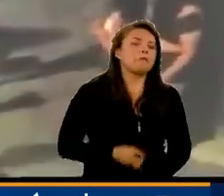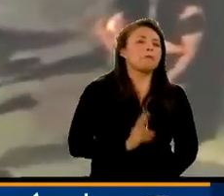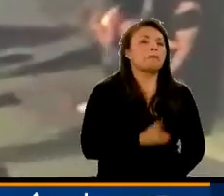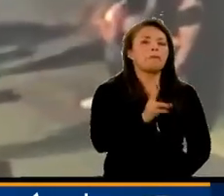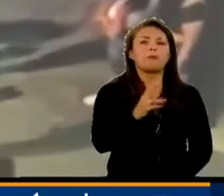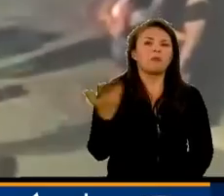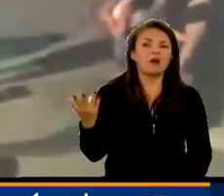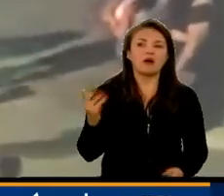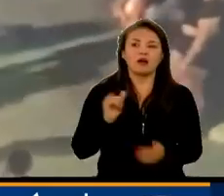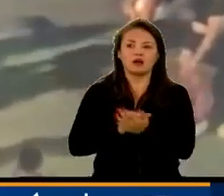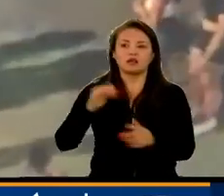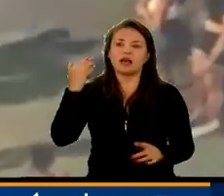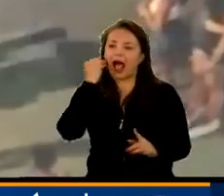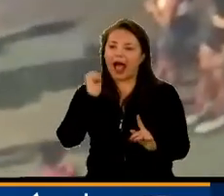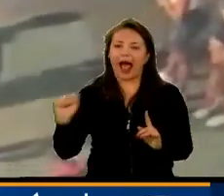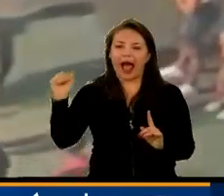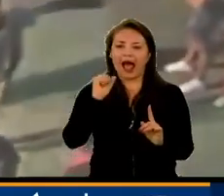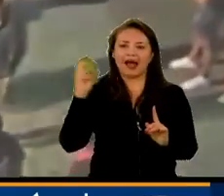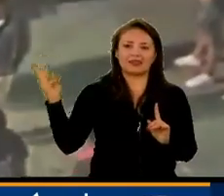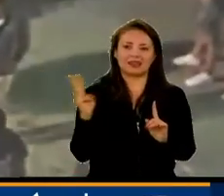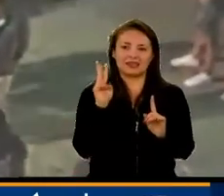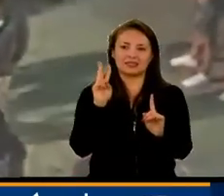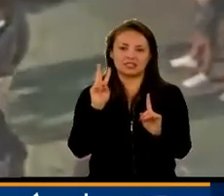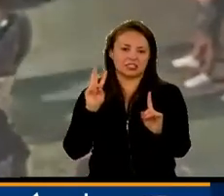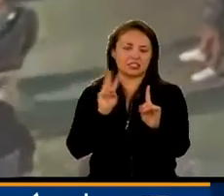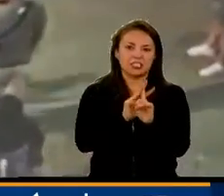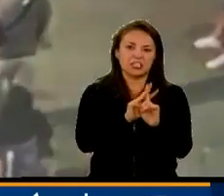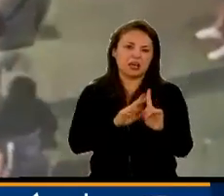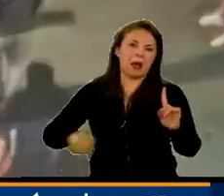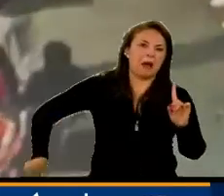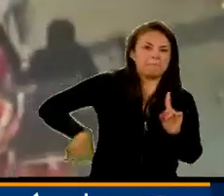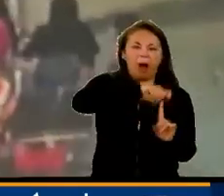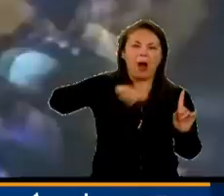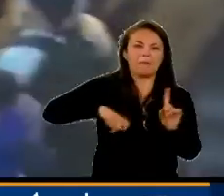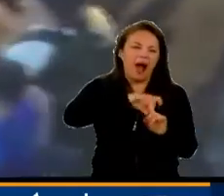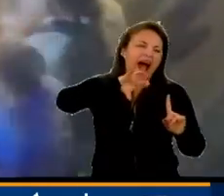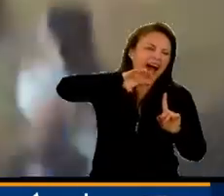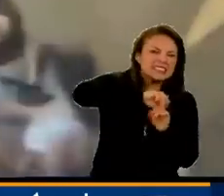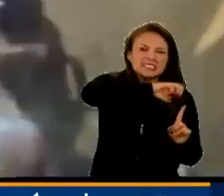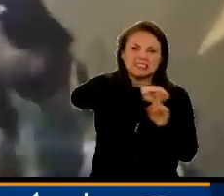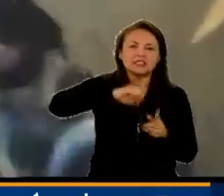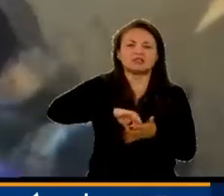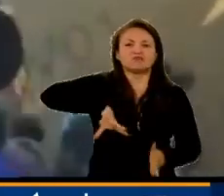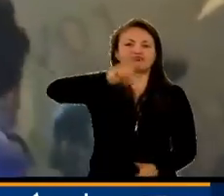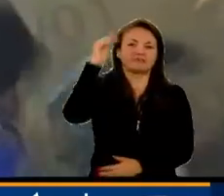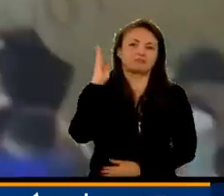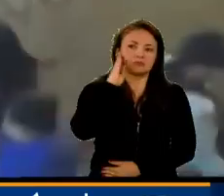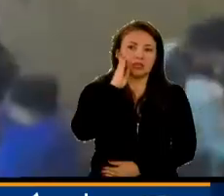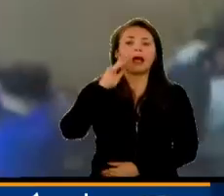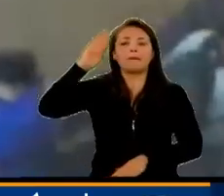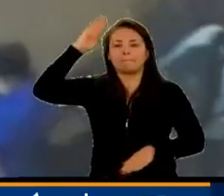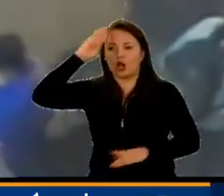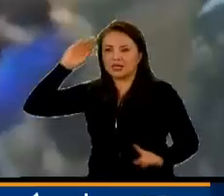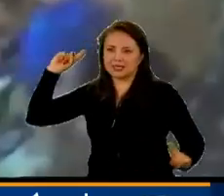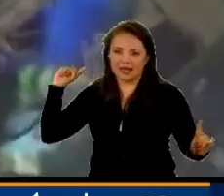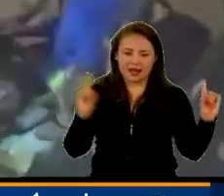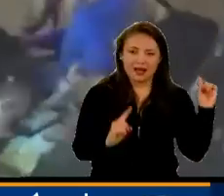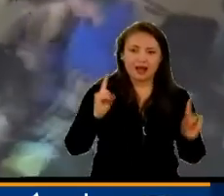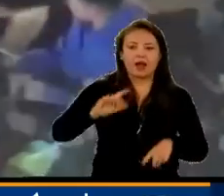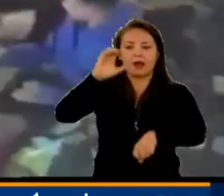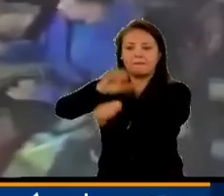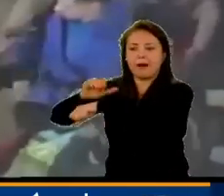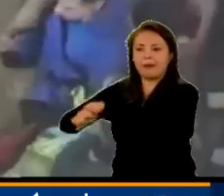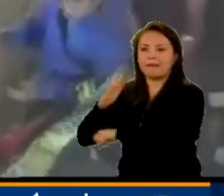de pronto es abordado por tres mujeres que a patadas y mordiscos le roban el celular. La policía hizo presencia en el lugar, capturó a estas